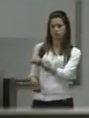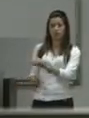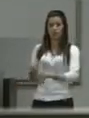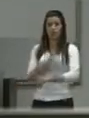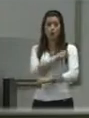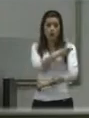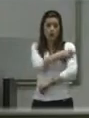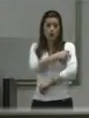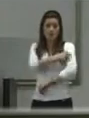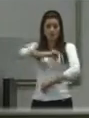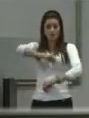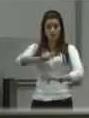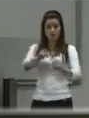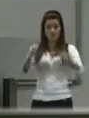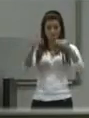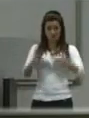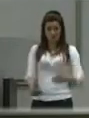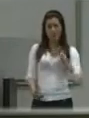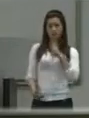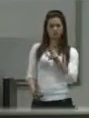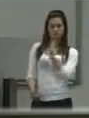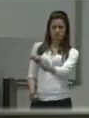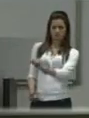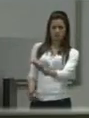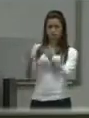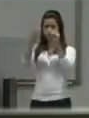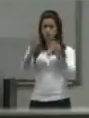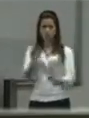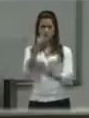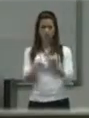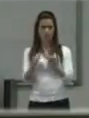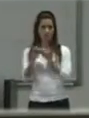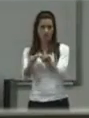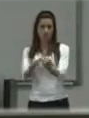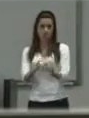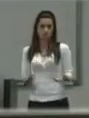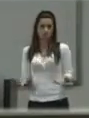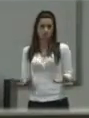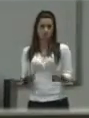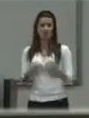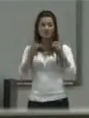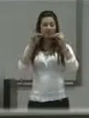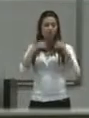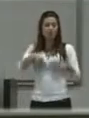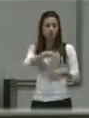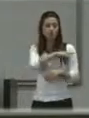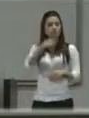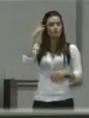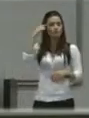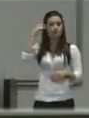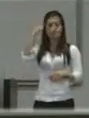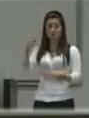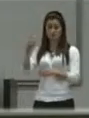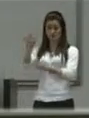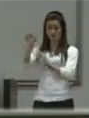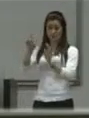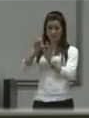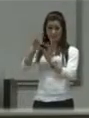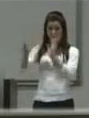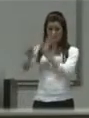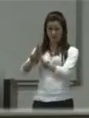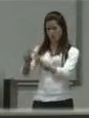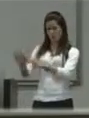de derechos de personas con discapacidad también es que no no que no debe existir interdicción digamos pero en el caso de procesos o lo que